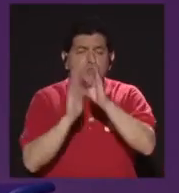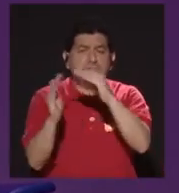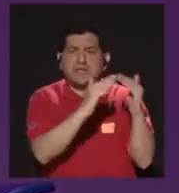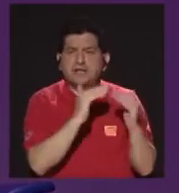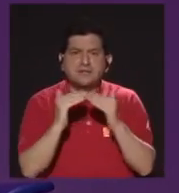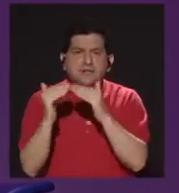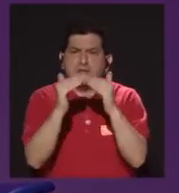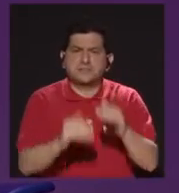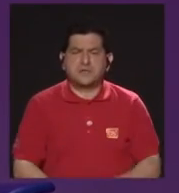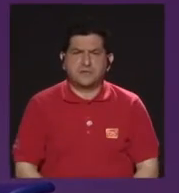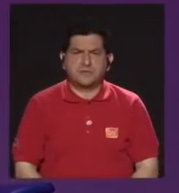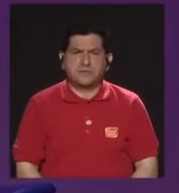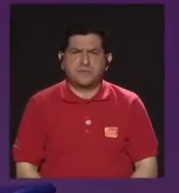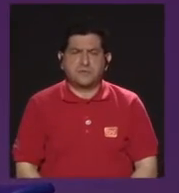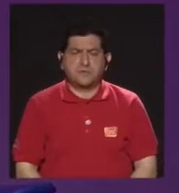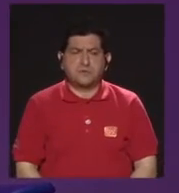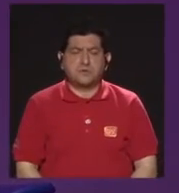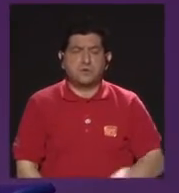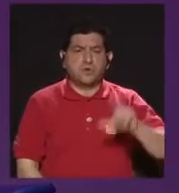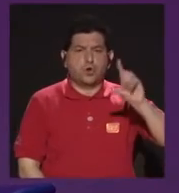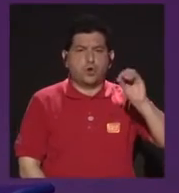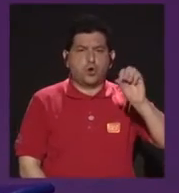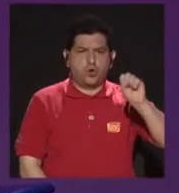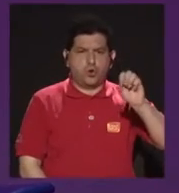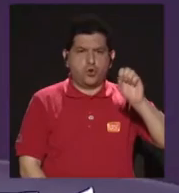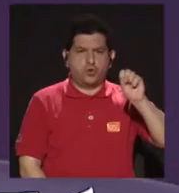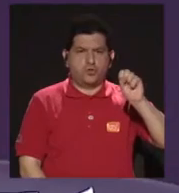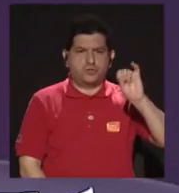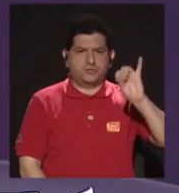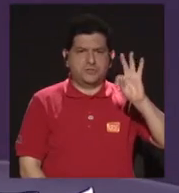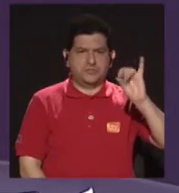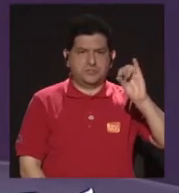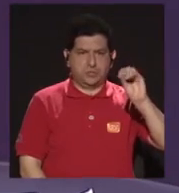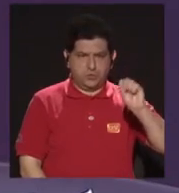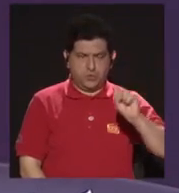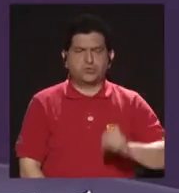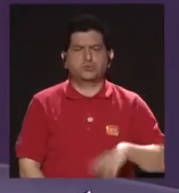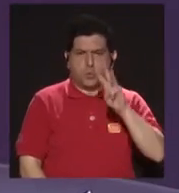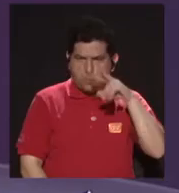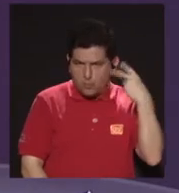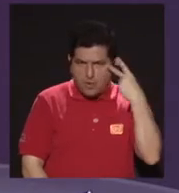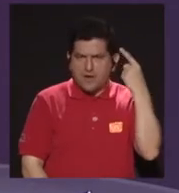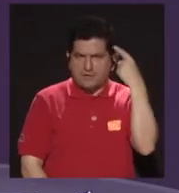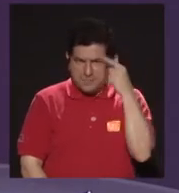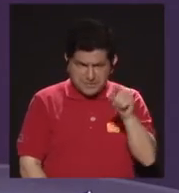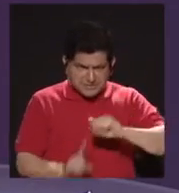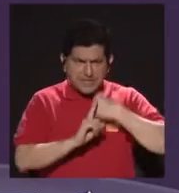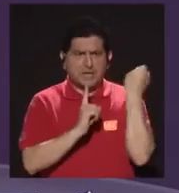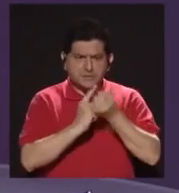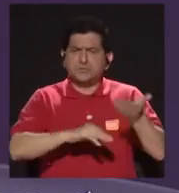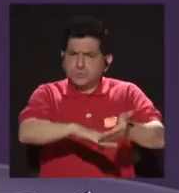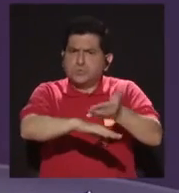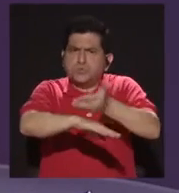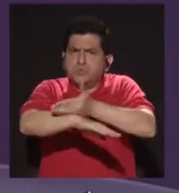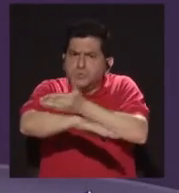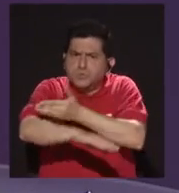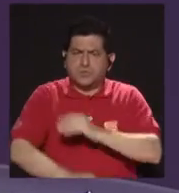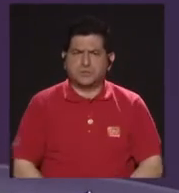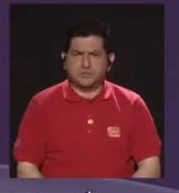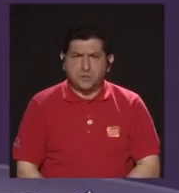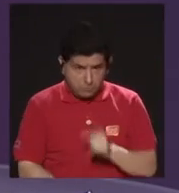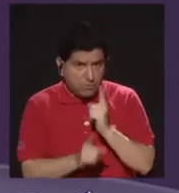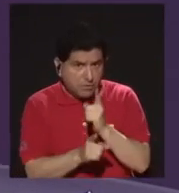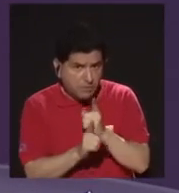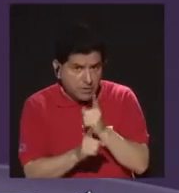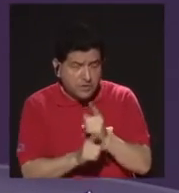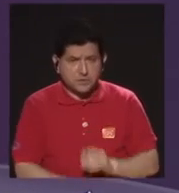comunal en los sitios de moravia y podríamos pensar que eso es un gran avance sin duda así es